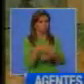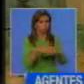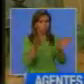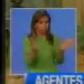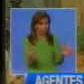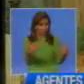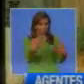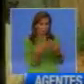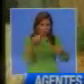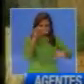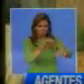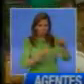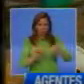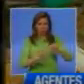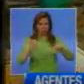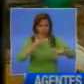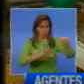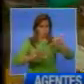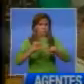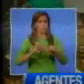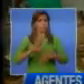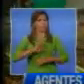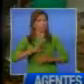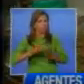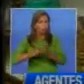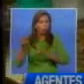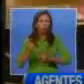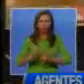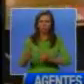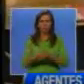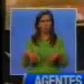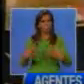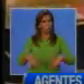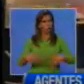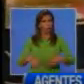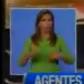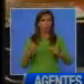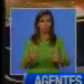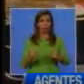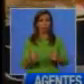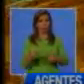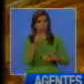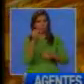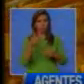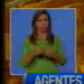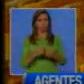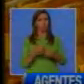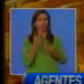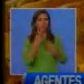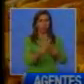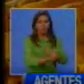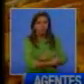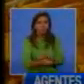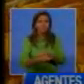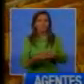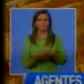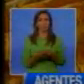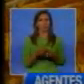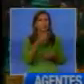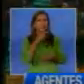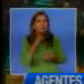tecnología similar a la de otros laboratorios donde se procesa droga. Tecnología de mezcla, de secado y de